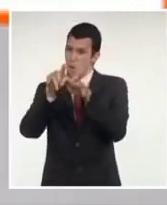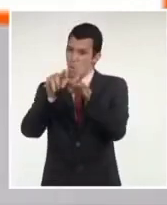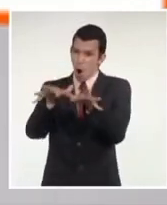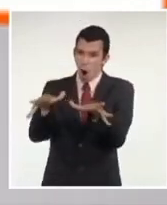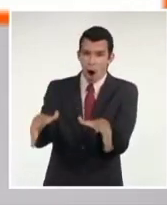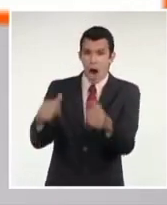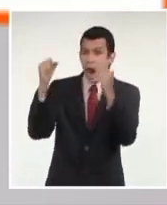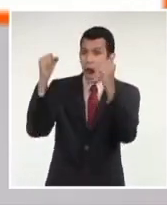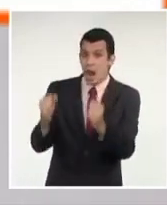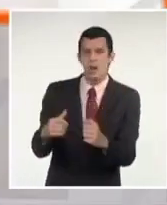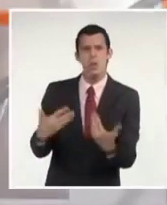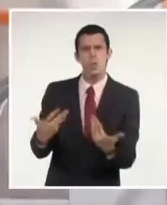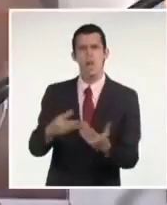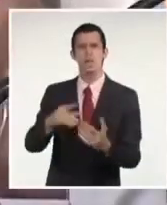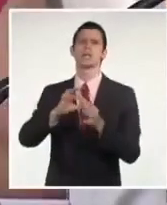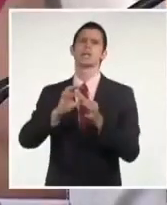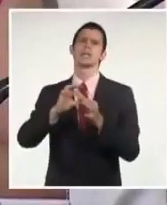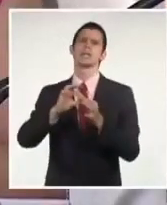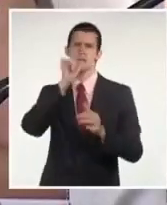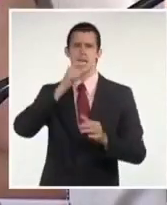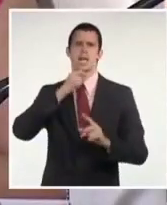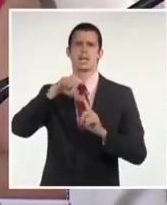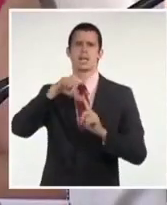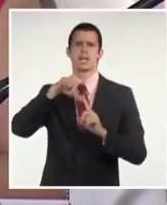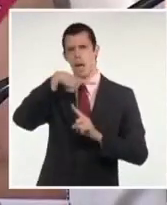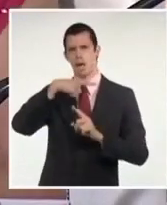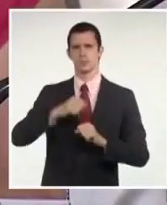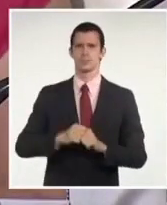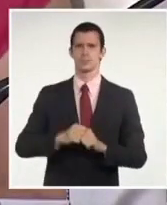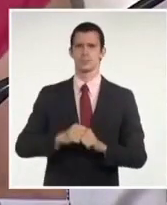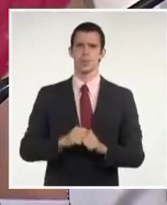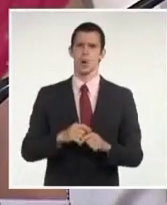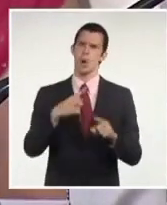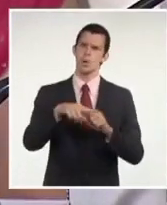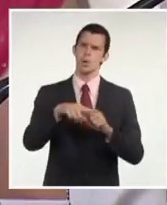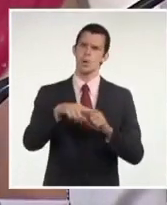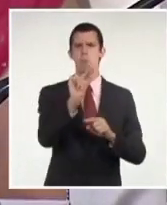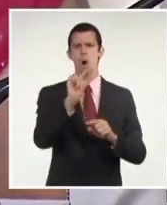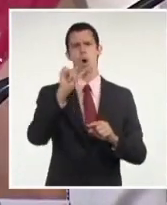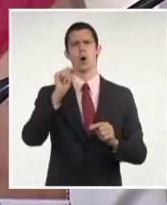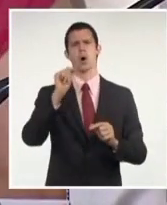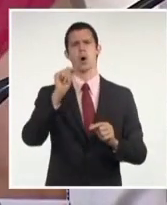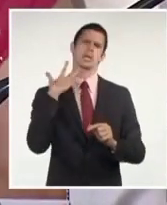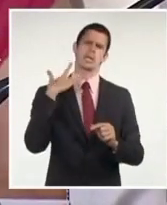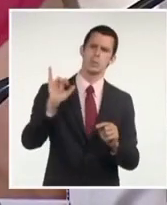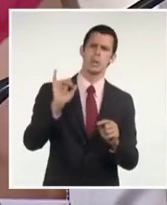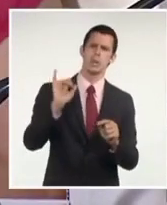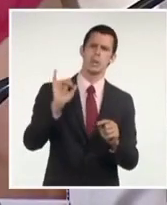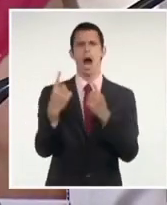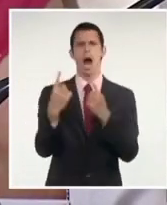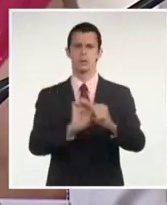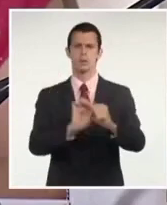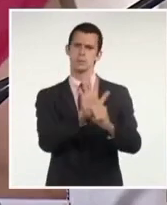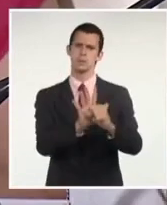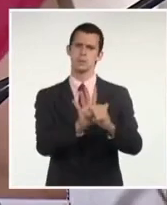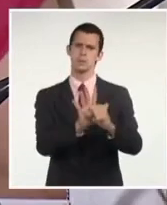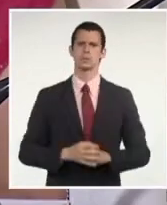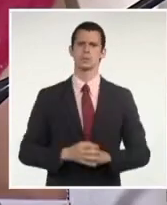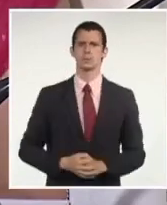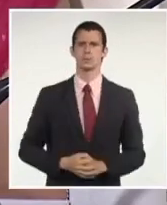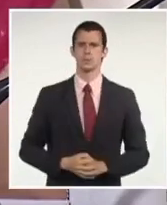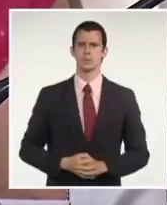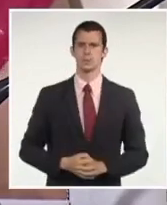P2 Brasil, que se detectó y hasta ahí ha quedado. En la siguiente diapo ya, como